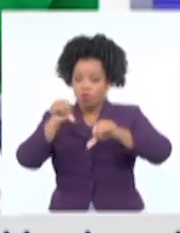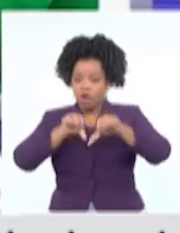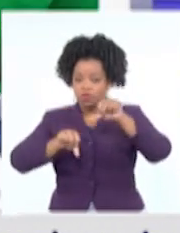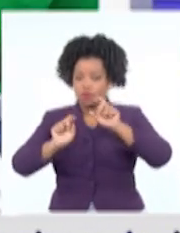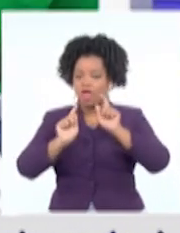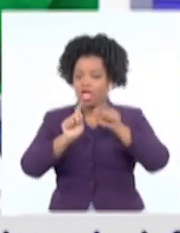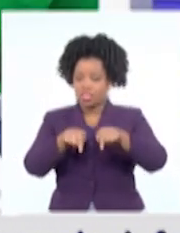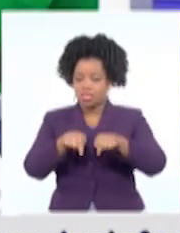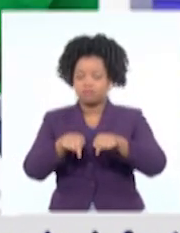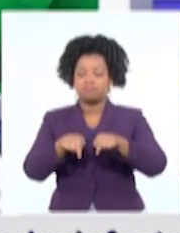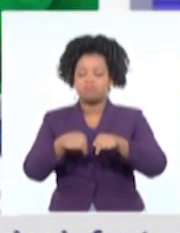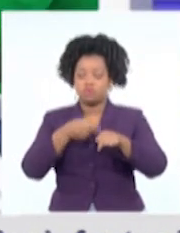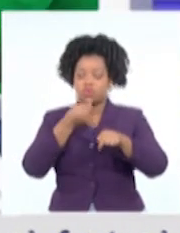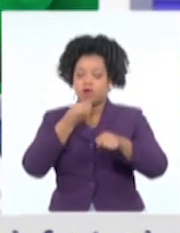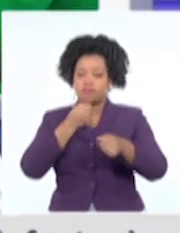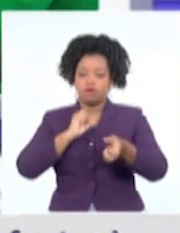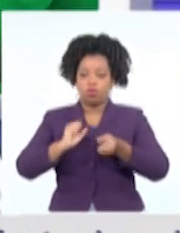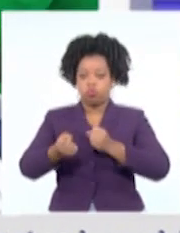un lado,